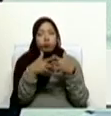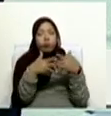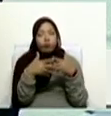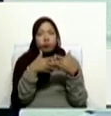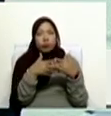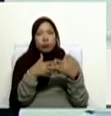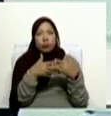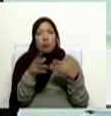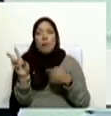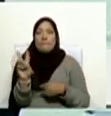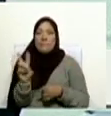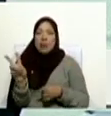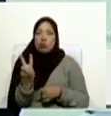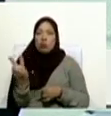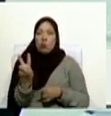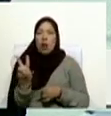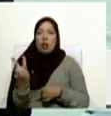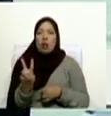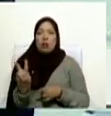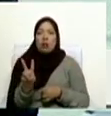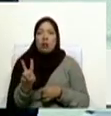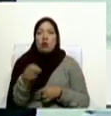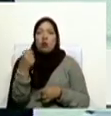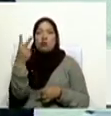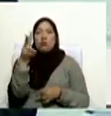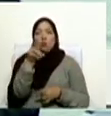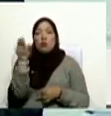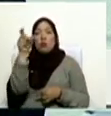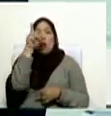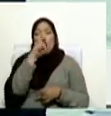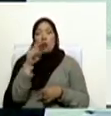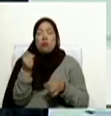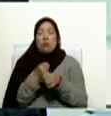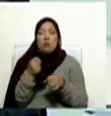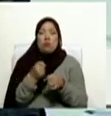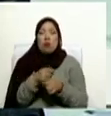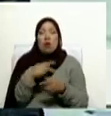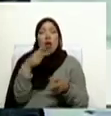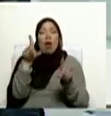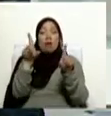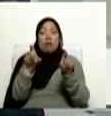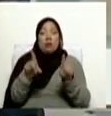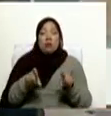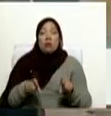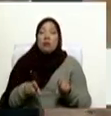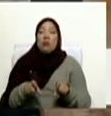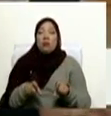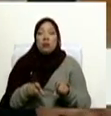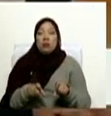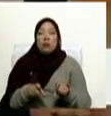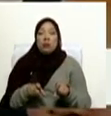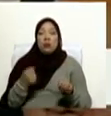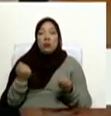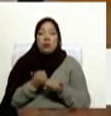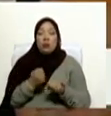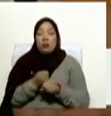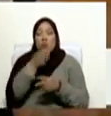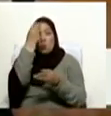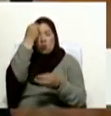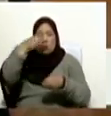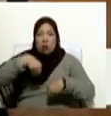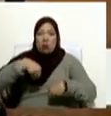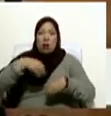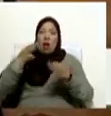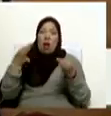mientras que Venezuela Tiene 200 años de prueba de la